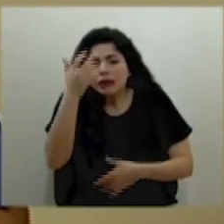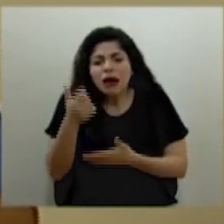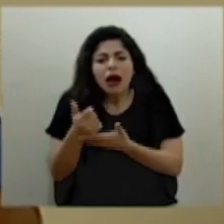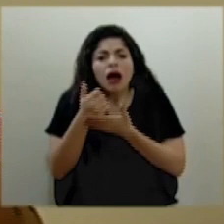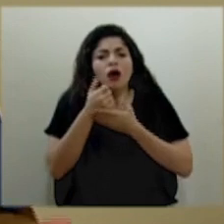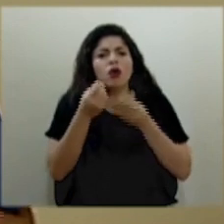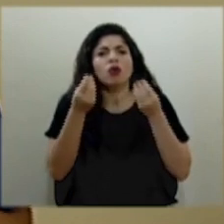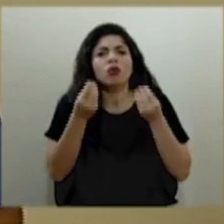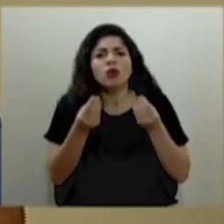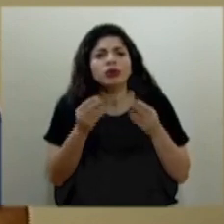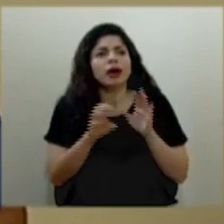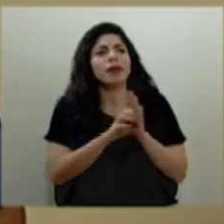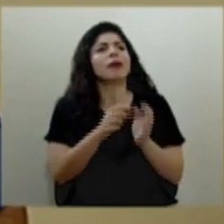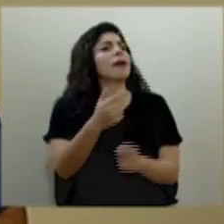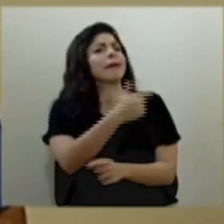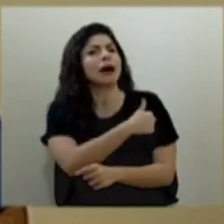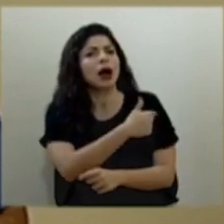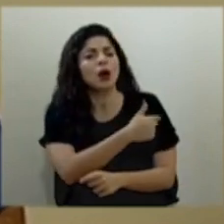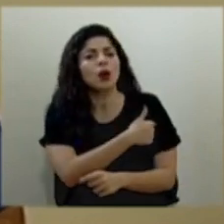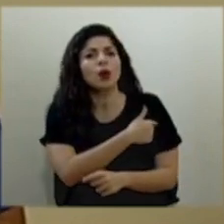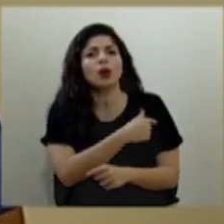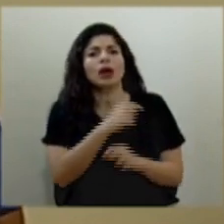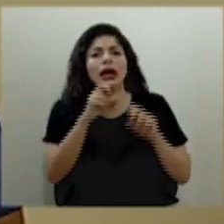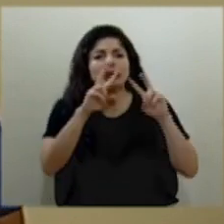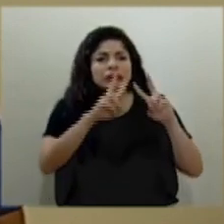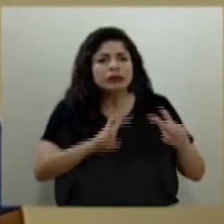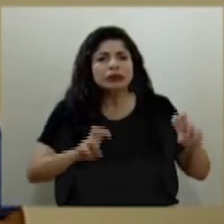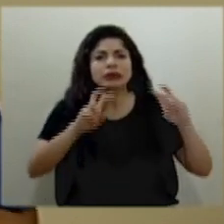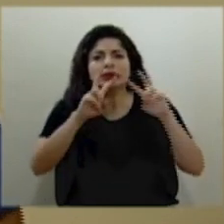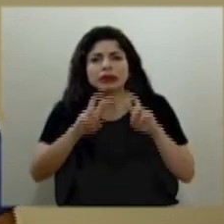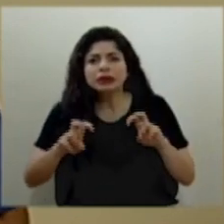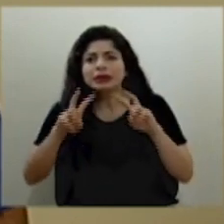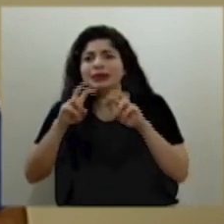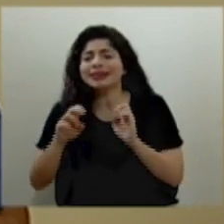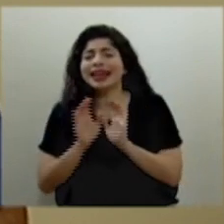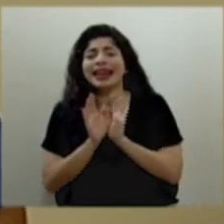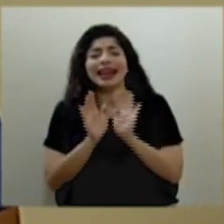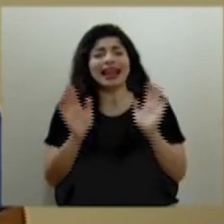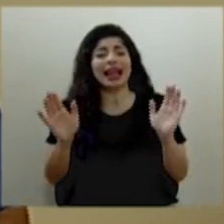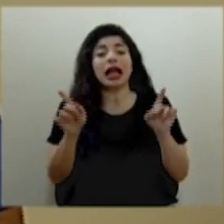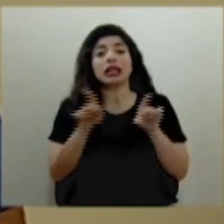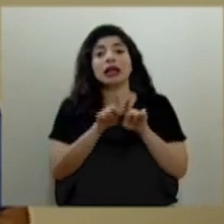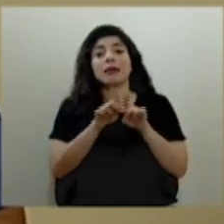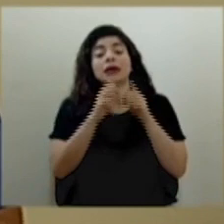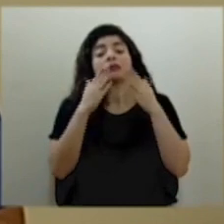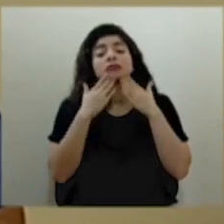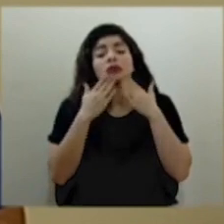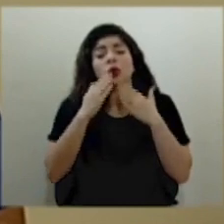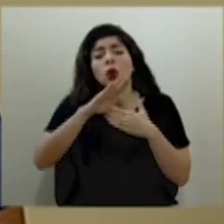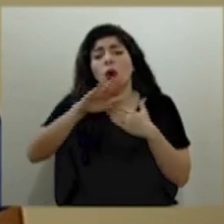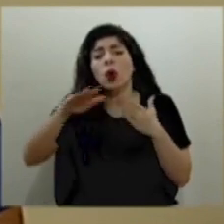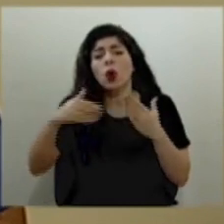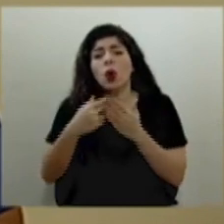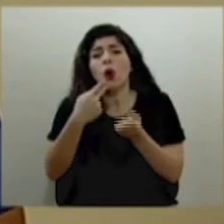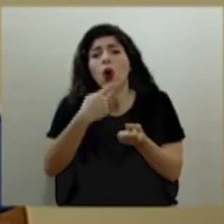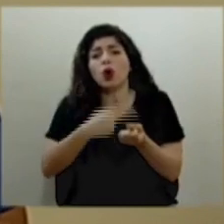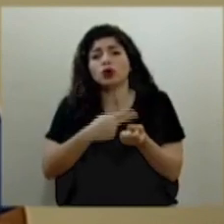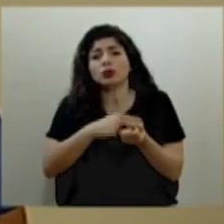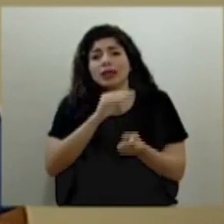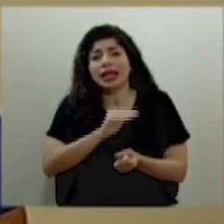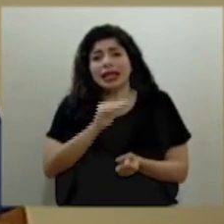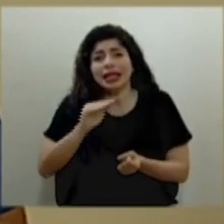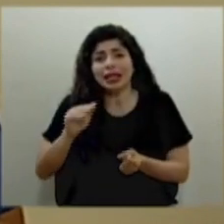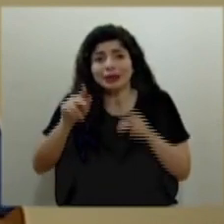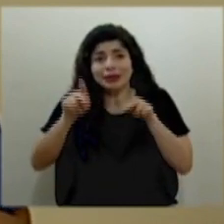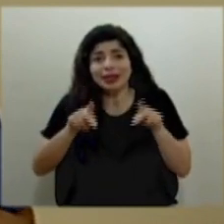áreas como vacunas, testeo, en general. Y también agradecerle a todo el hospital de niños, a todo su